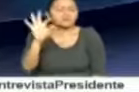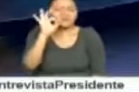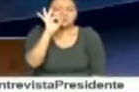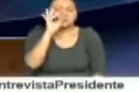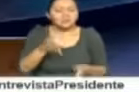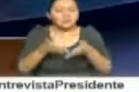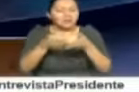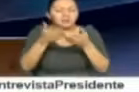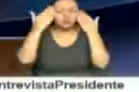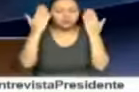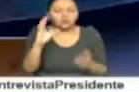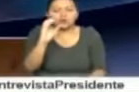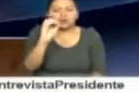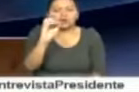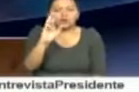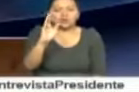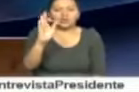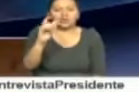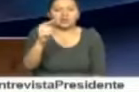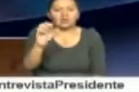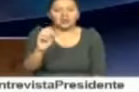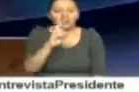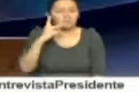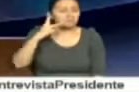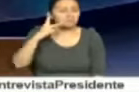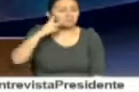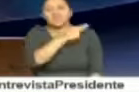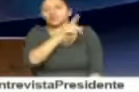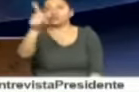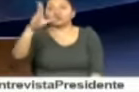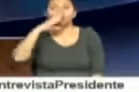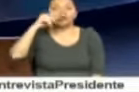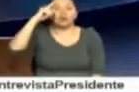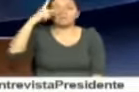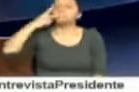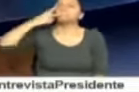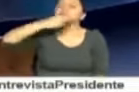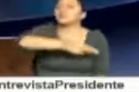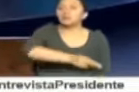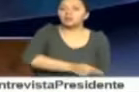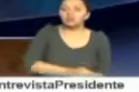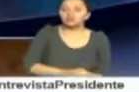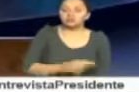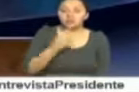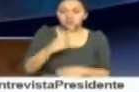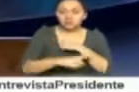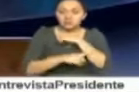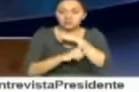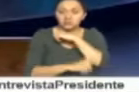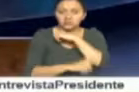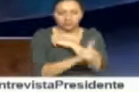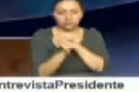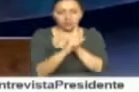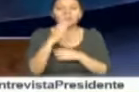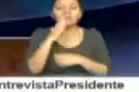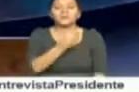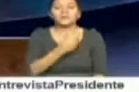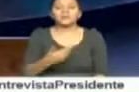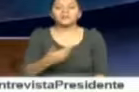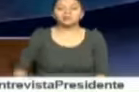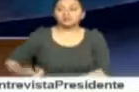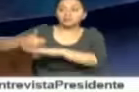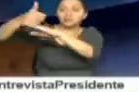así de la Marina, Edwin Ortega, le diga mentiroso al presidente y el argumento para no ser sancionado es que el presidente no